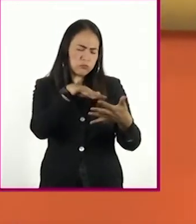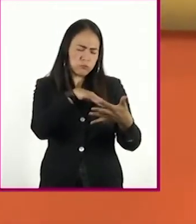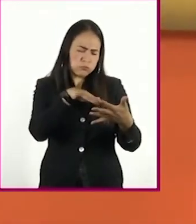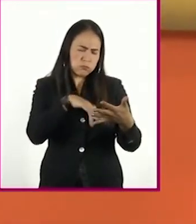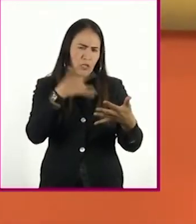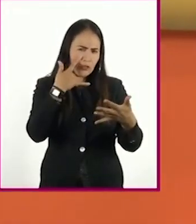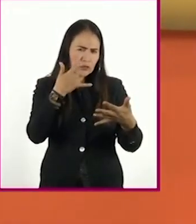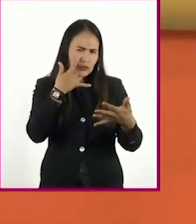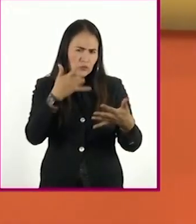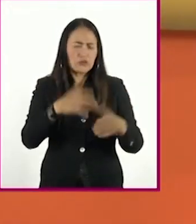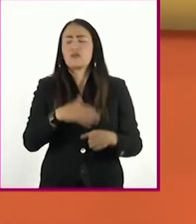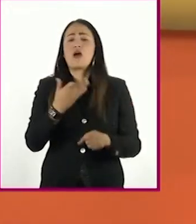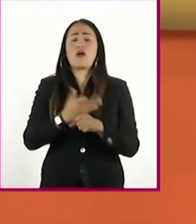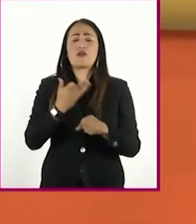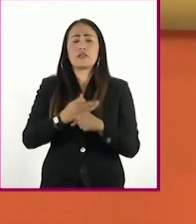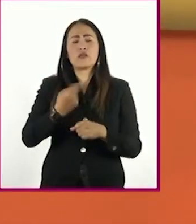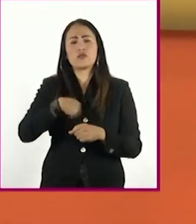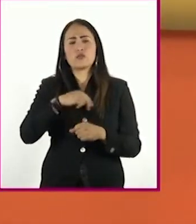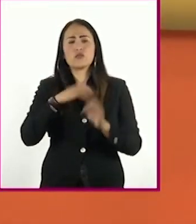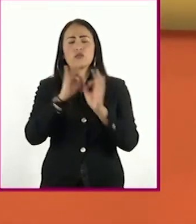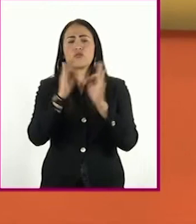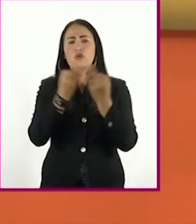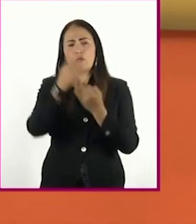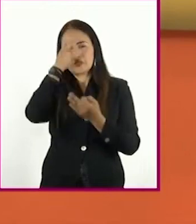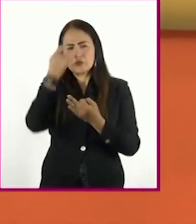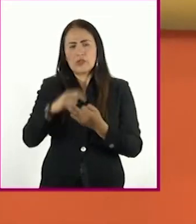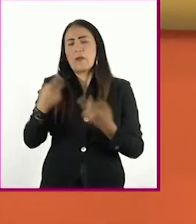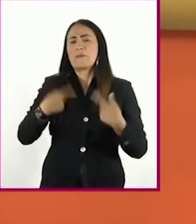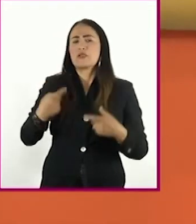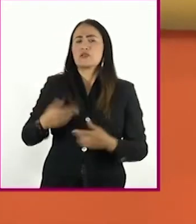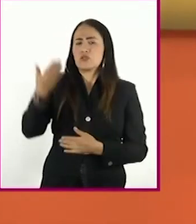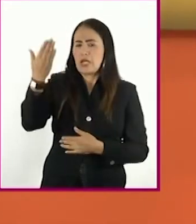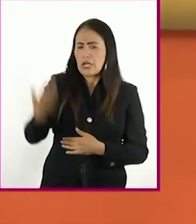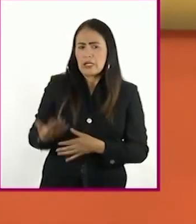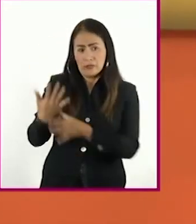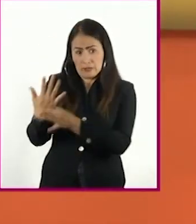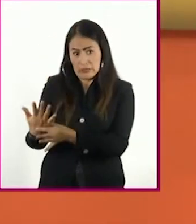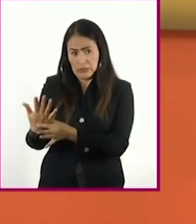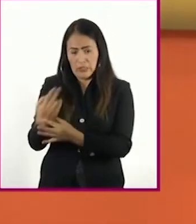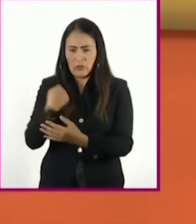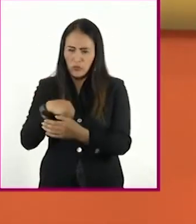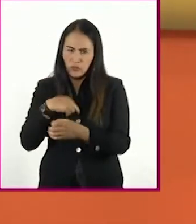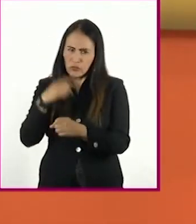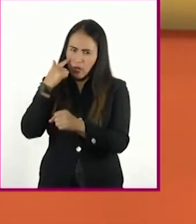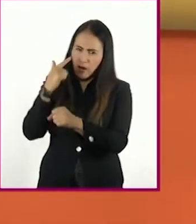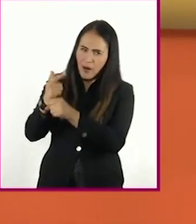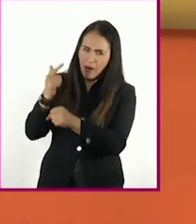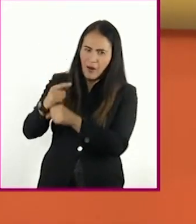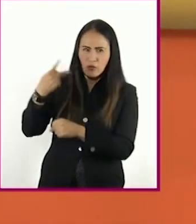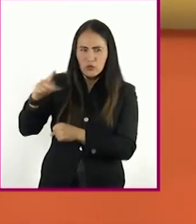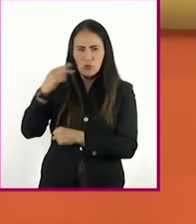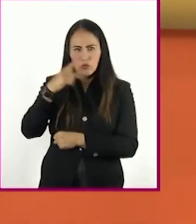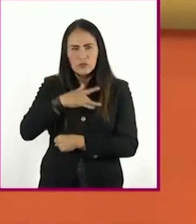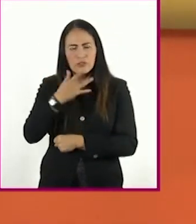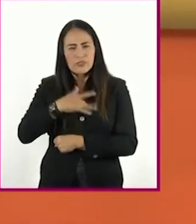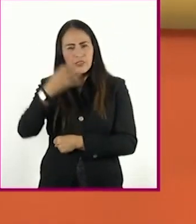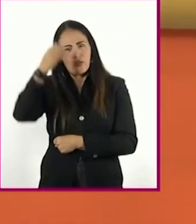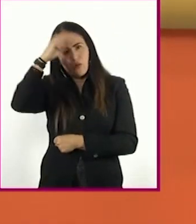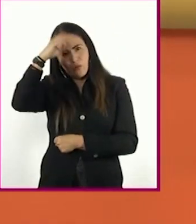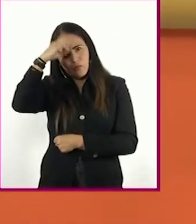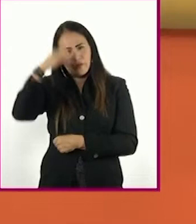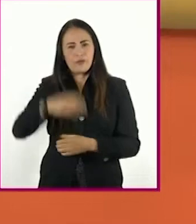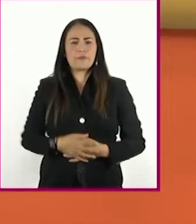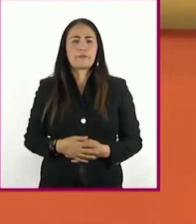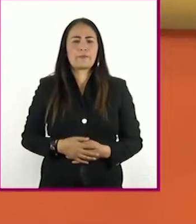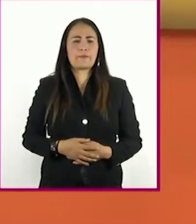algunas estrategias para identificar la postura del autor y a la par revisaremos fragmentos de diversos artículos de opinión